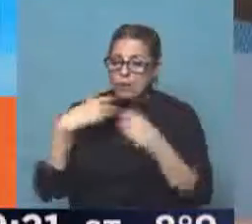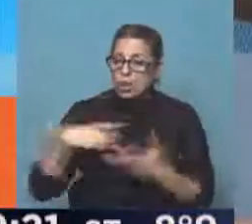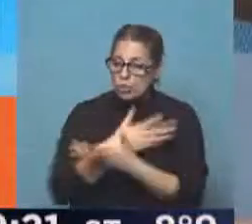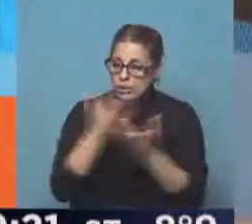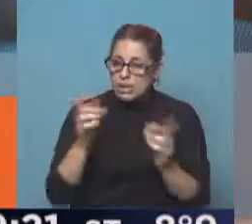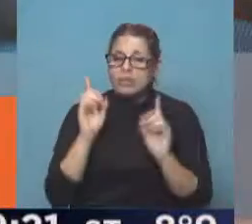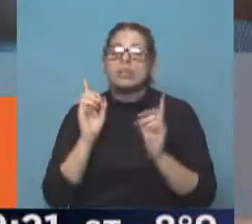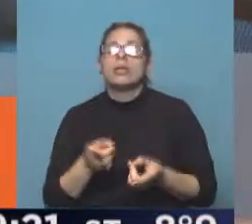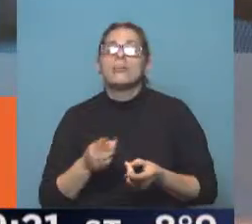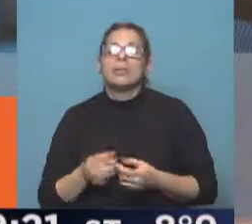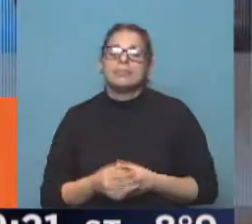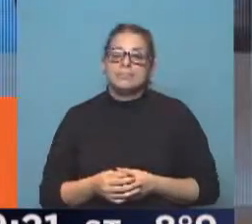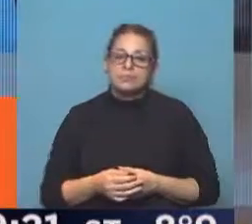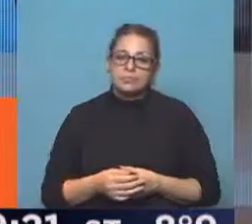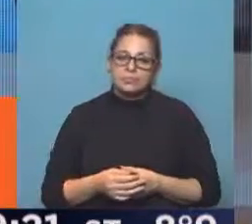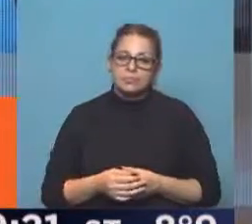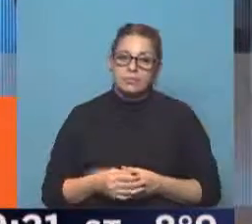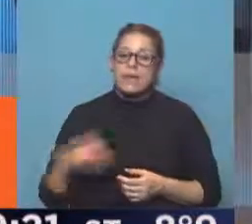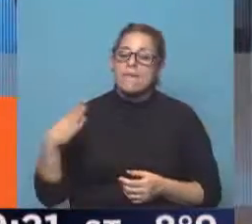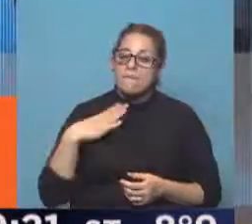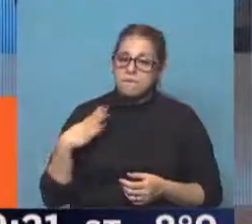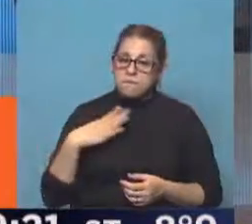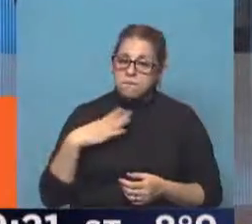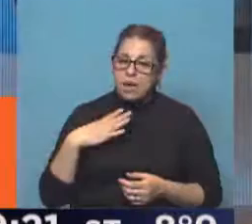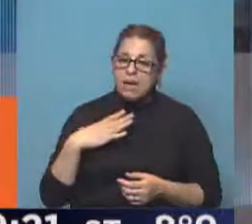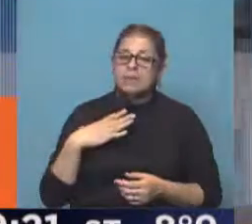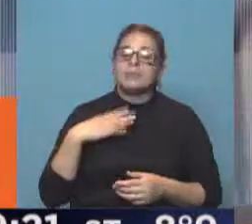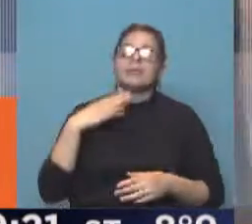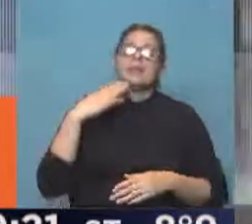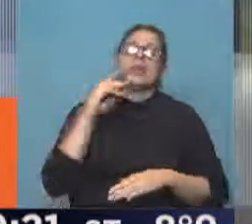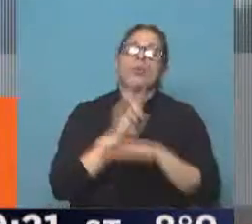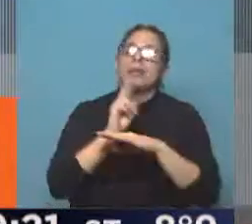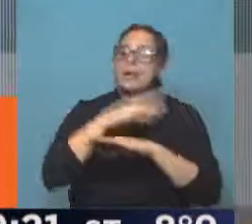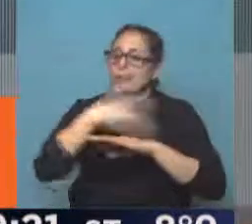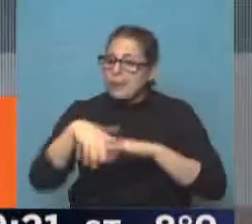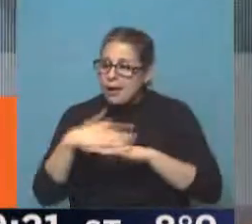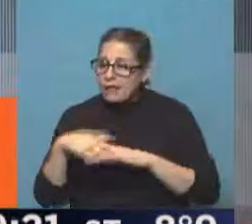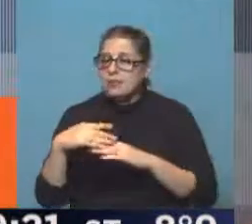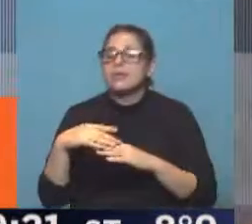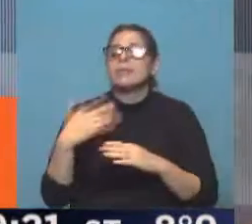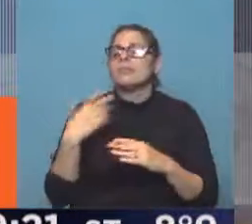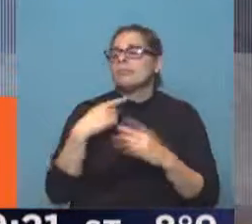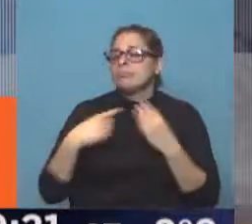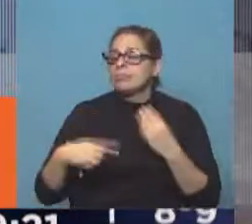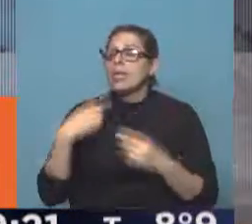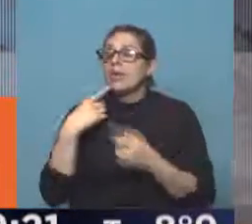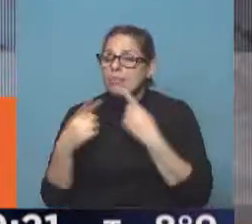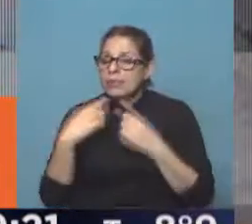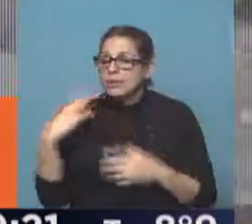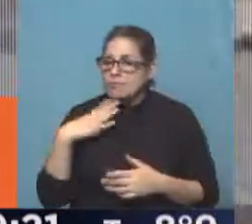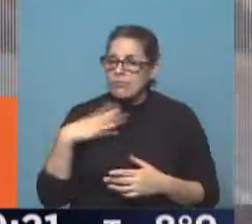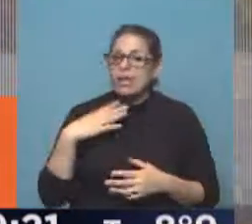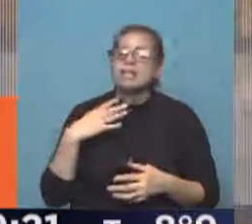situación de falta justamente de urbanización y de falta de respuestas es un